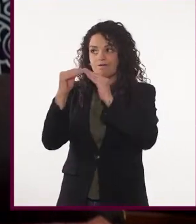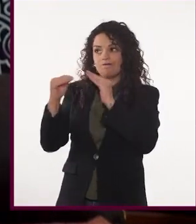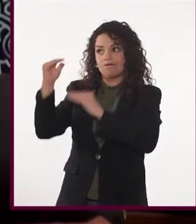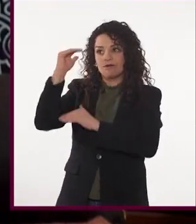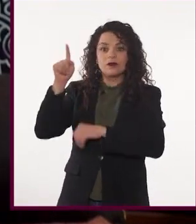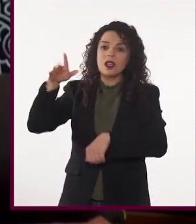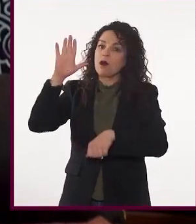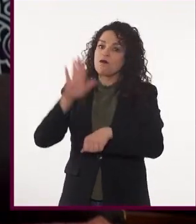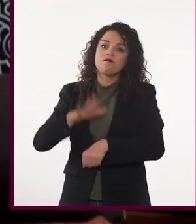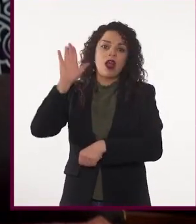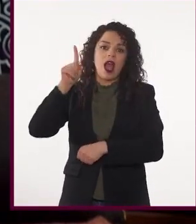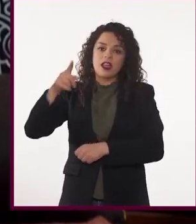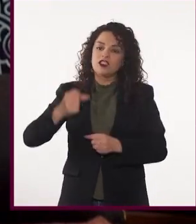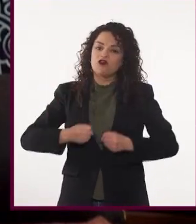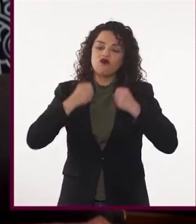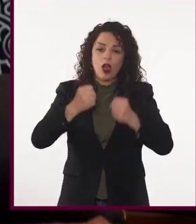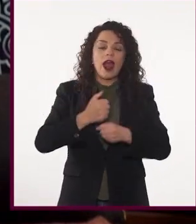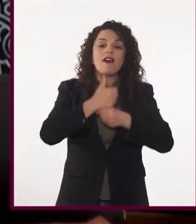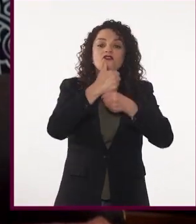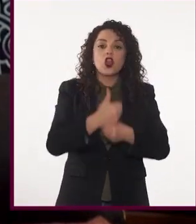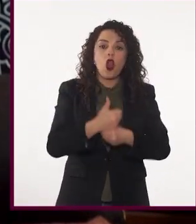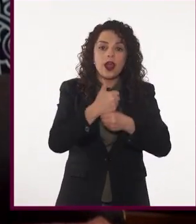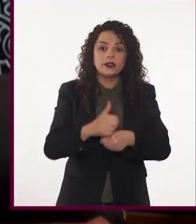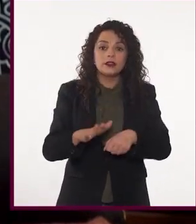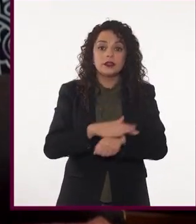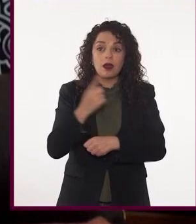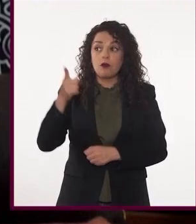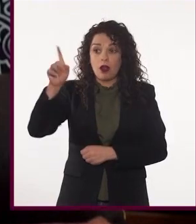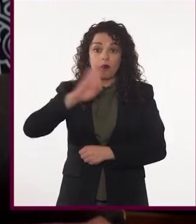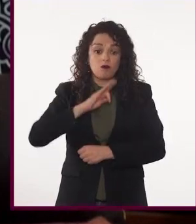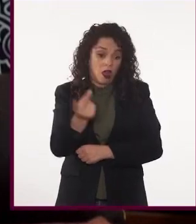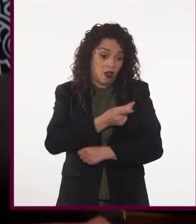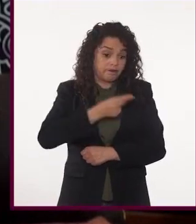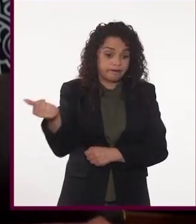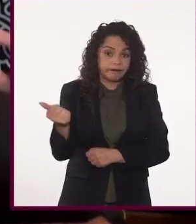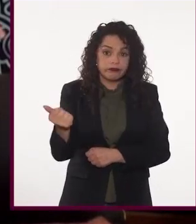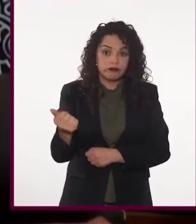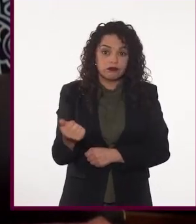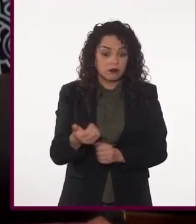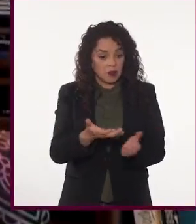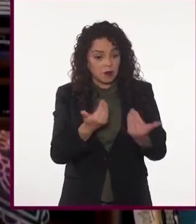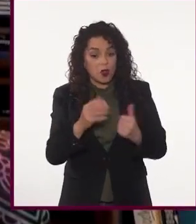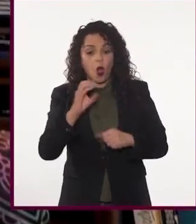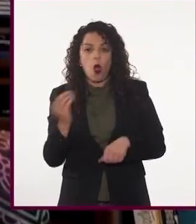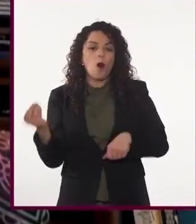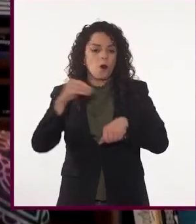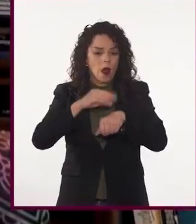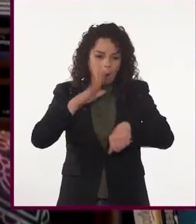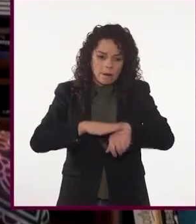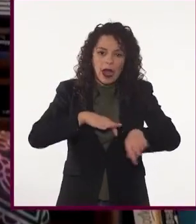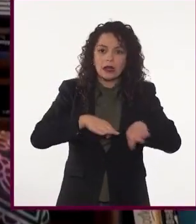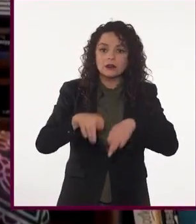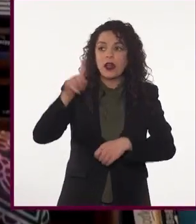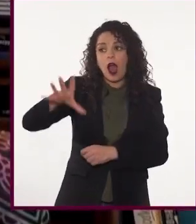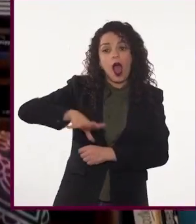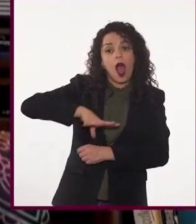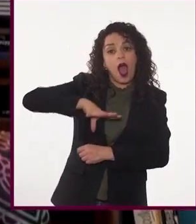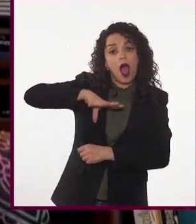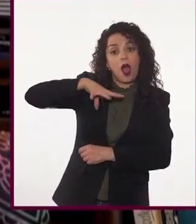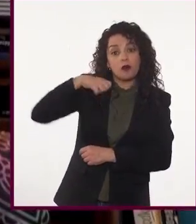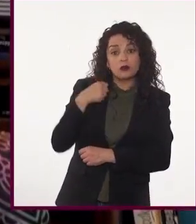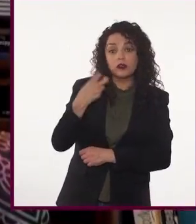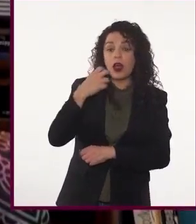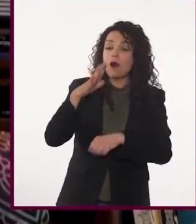mayor, pues tiene el poder para despedir, condicionar el sueldo, exigir más trabajo, en fin, uso abusivo del poder,